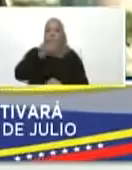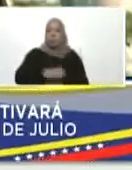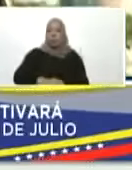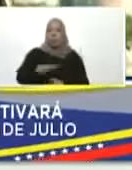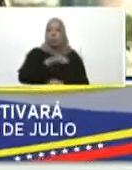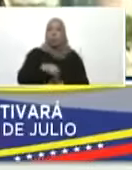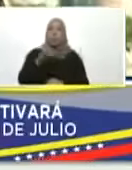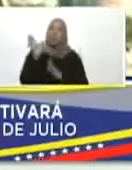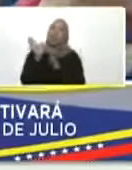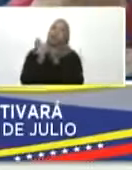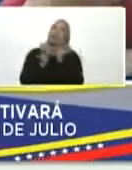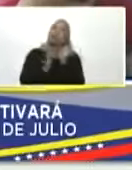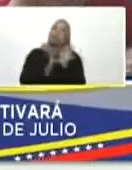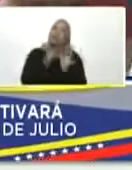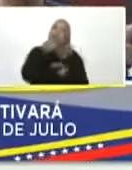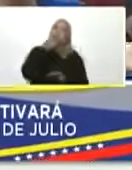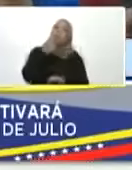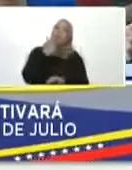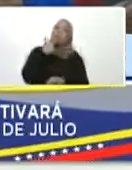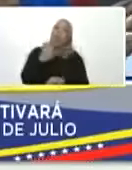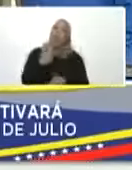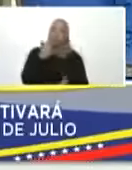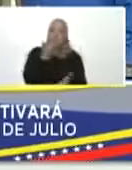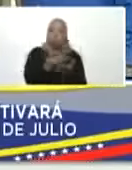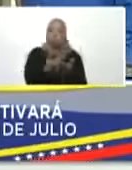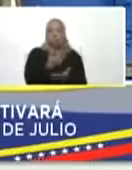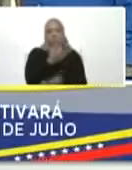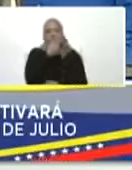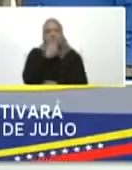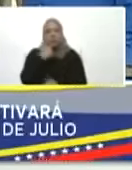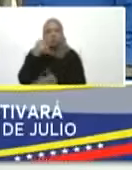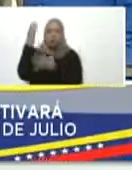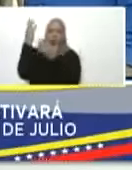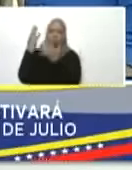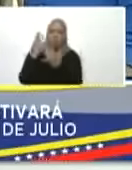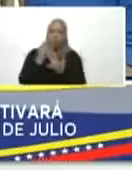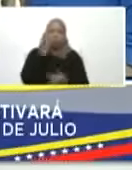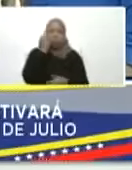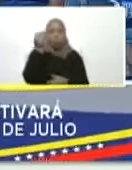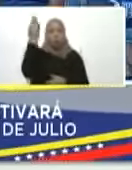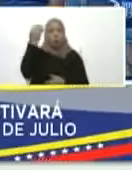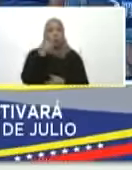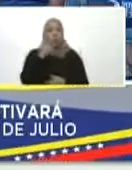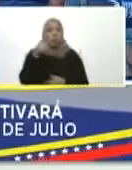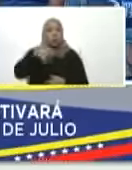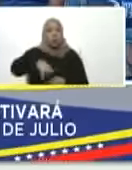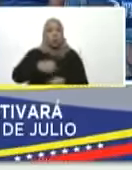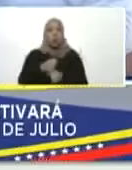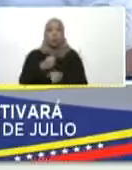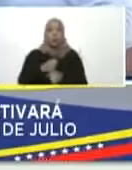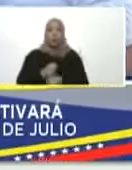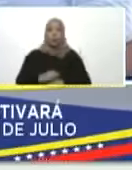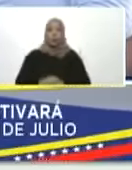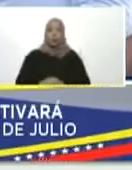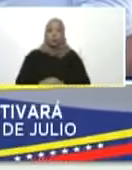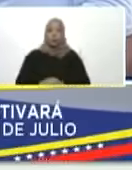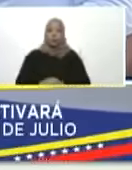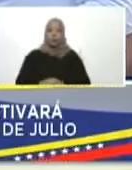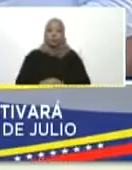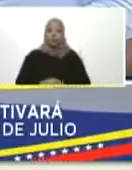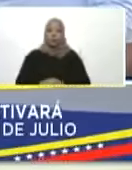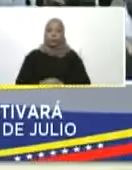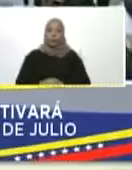del pueblo de Cristo. Es lo más hermoso que uno puede recibir. Y allí yo planteé la dicotomía que decía